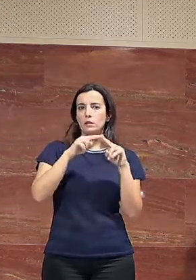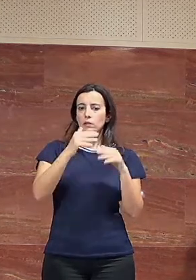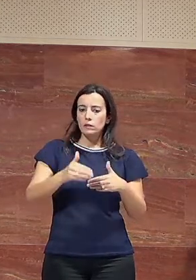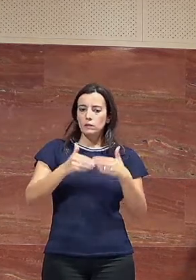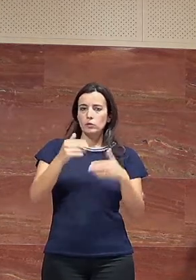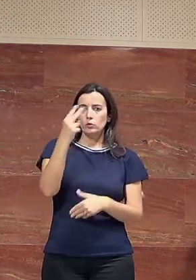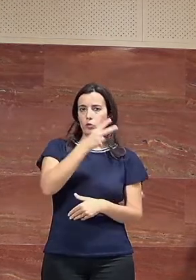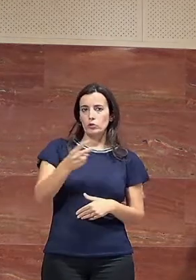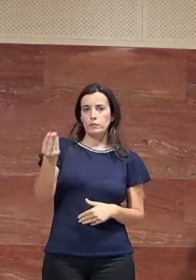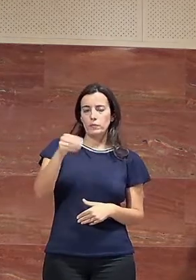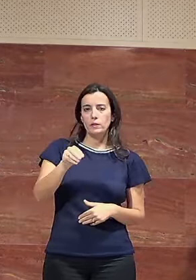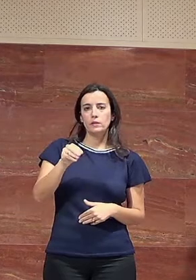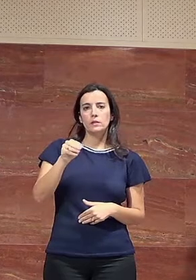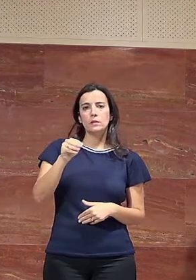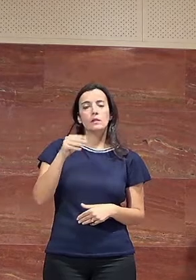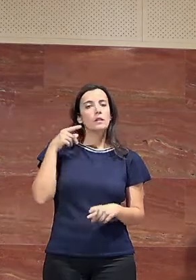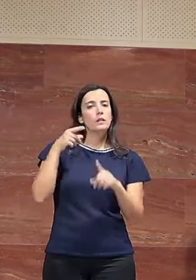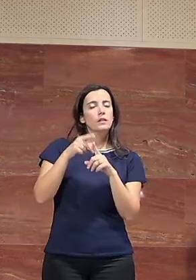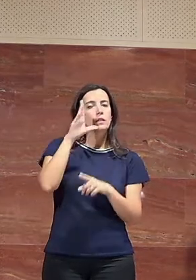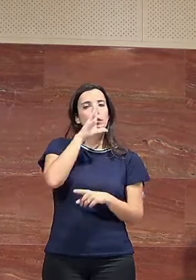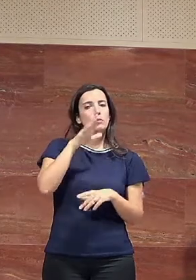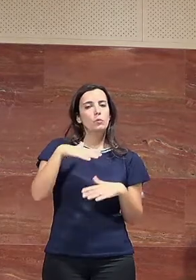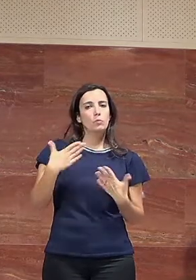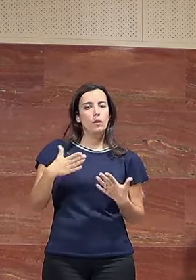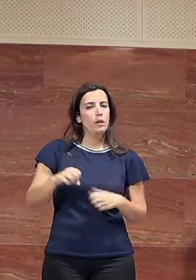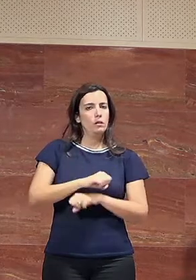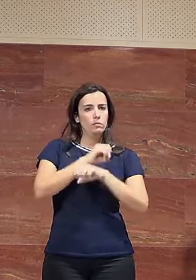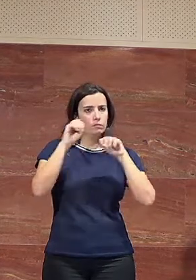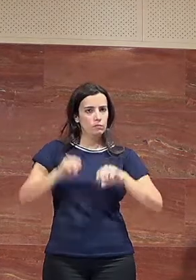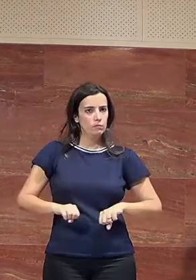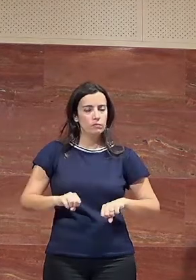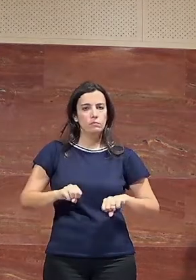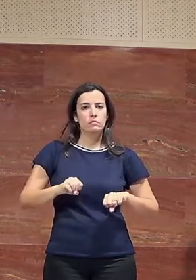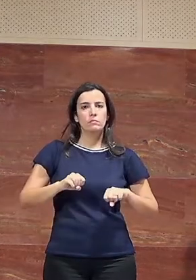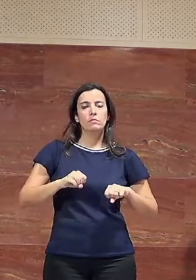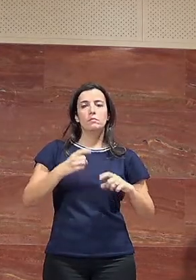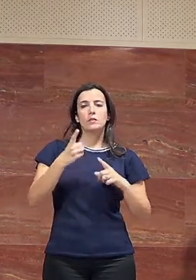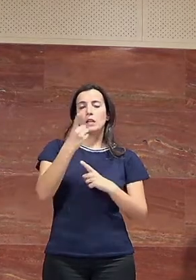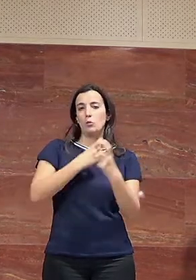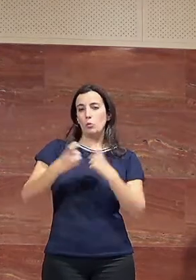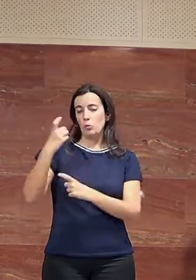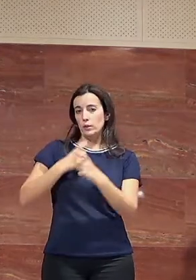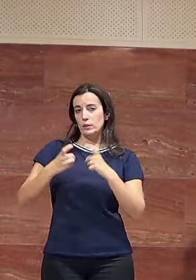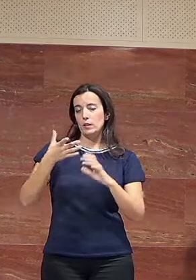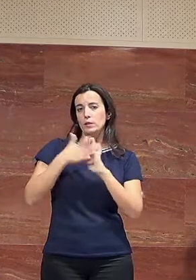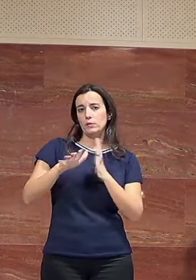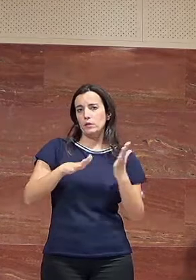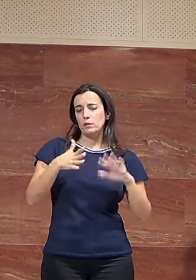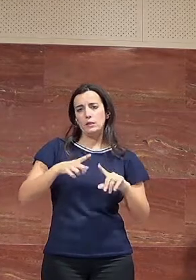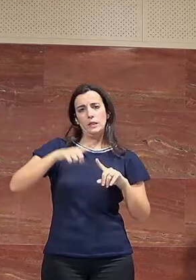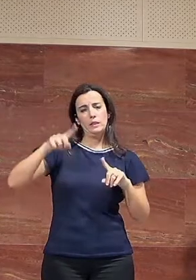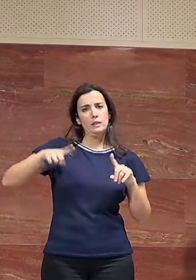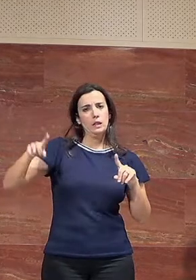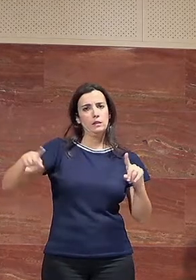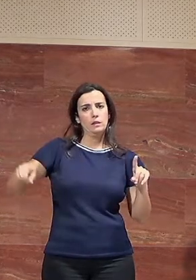y nuestra intención oculta era que se consolidase. Hicimos unas encuestas, las encuestas nos daban unas estadísticas amplísimas de que la mayoría de